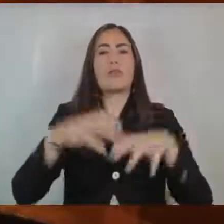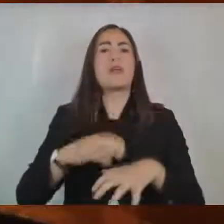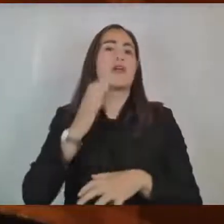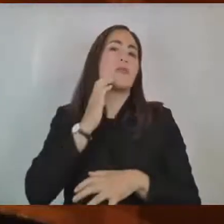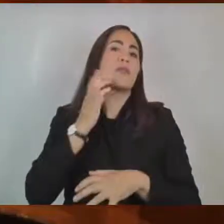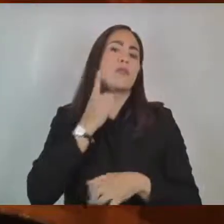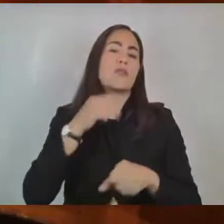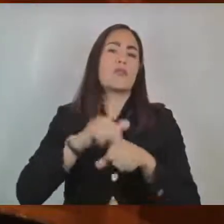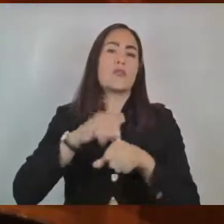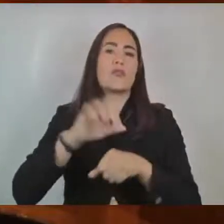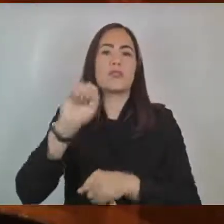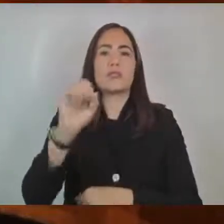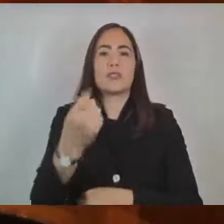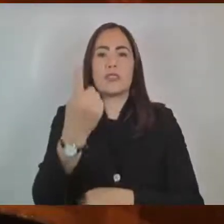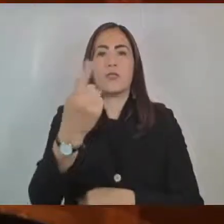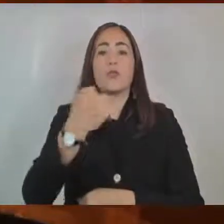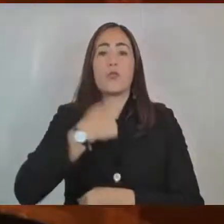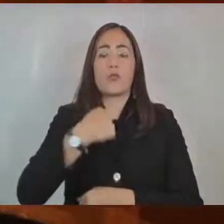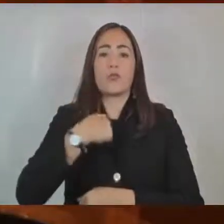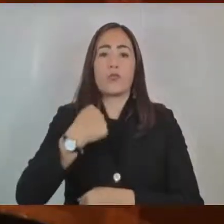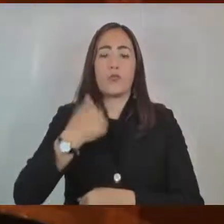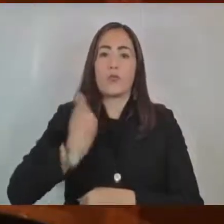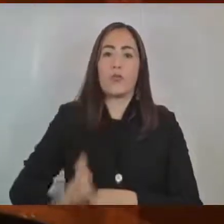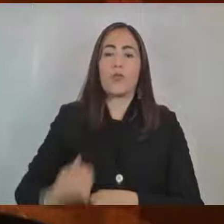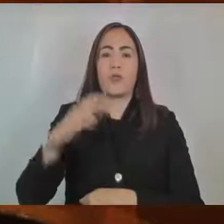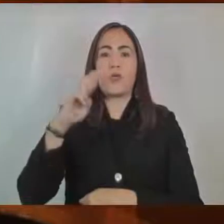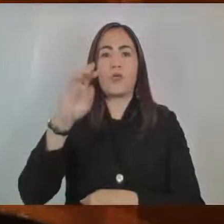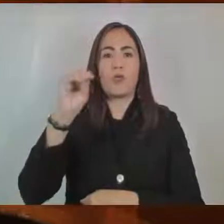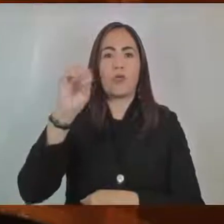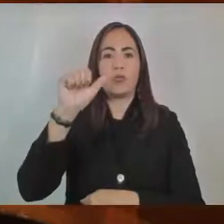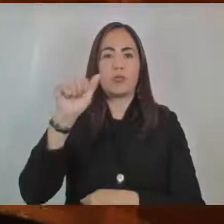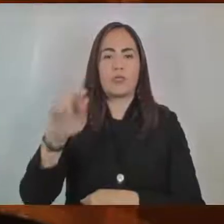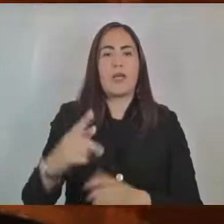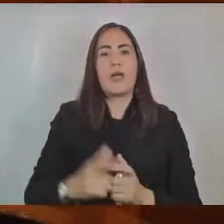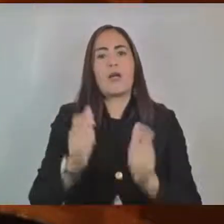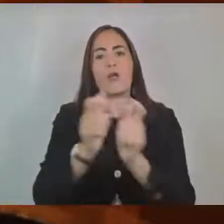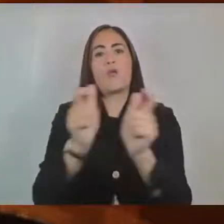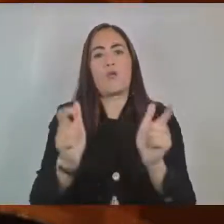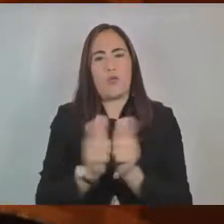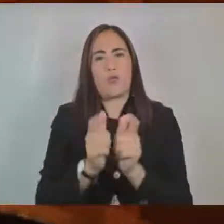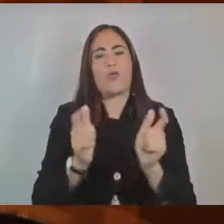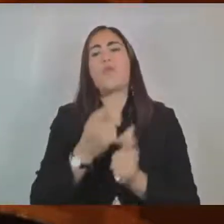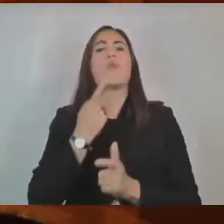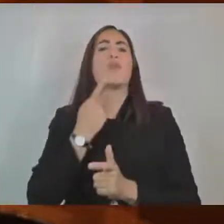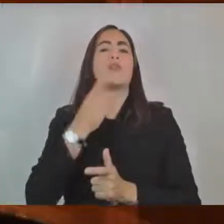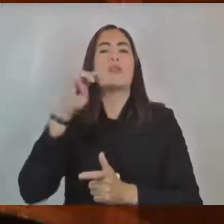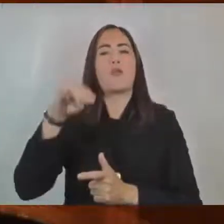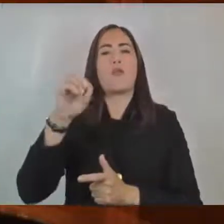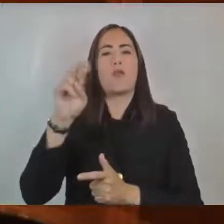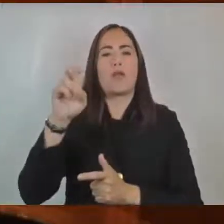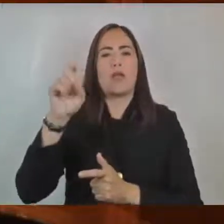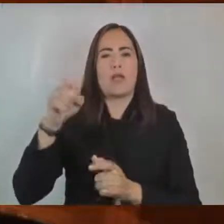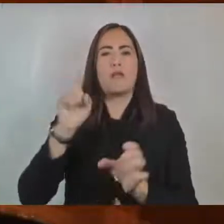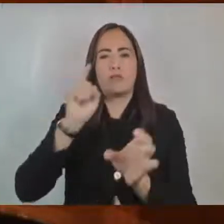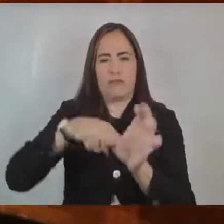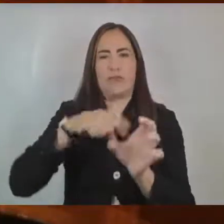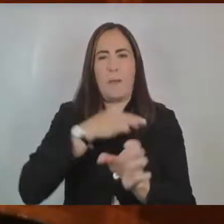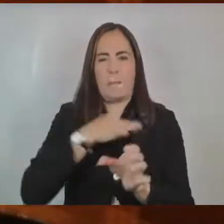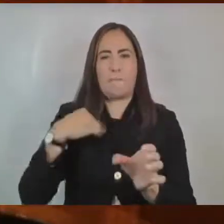legislatura. La de la voz, Rosa María Cetina González, integrante del Grupo Parlamentario de Morena, y en